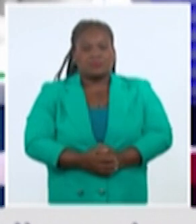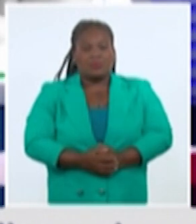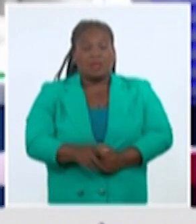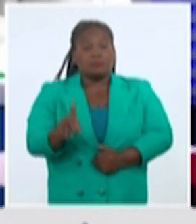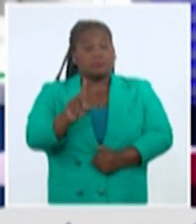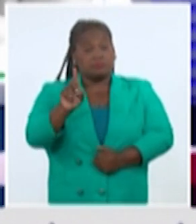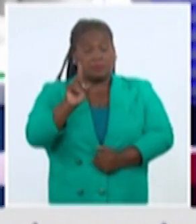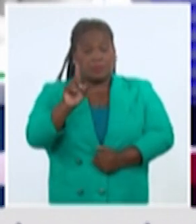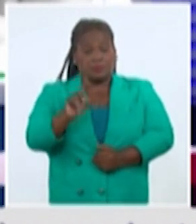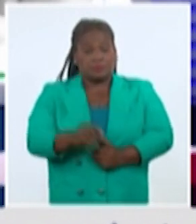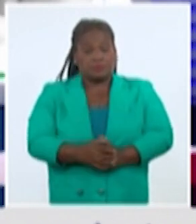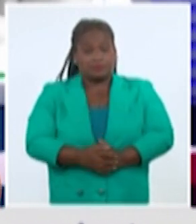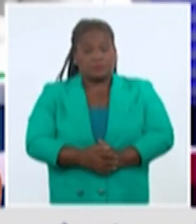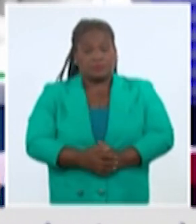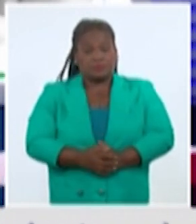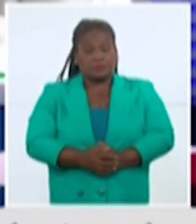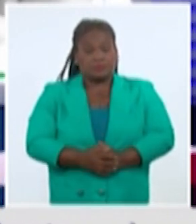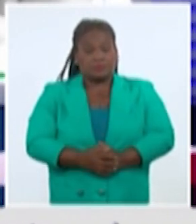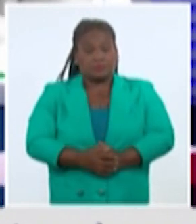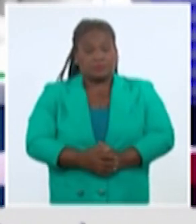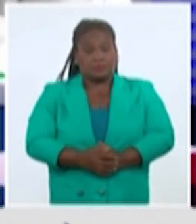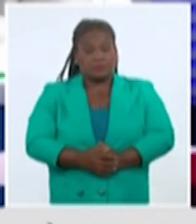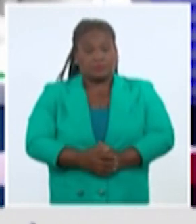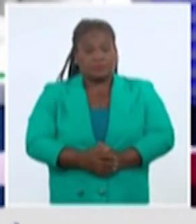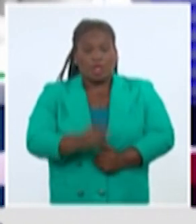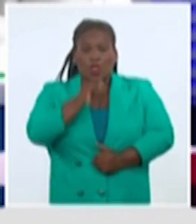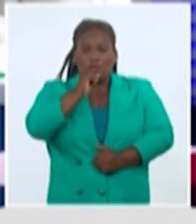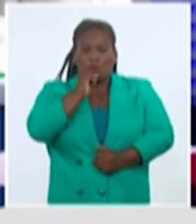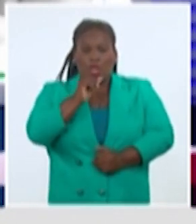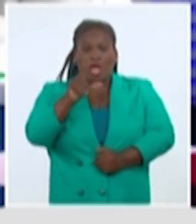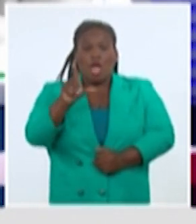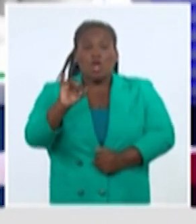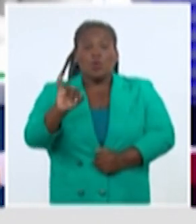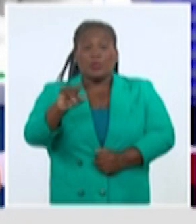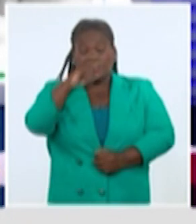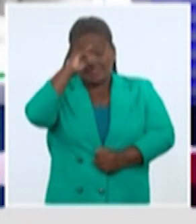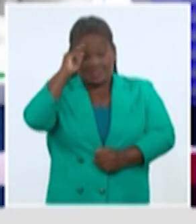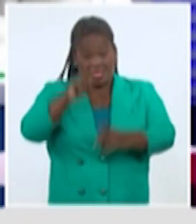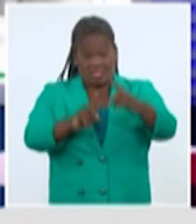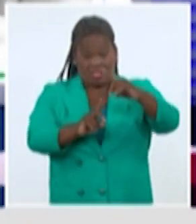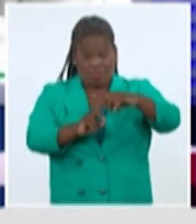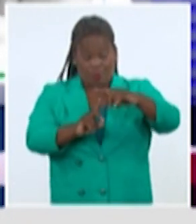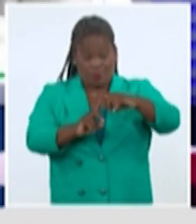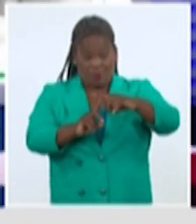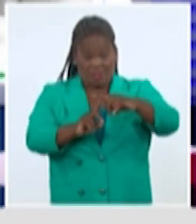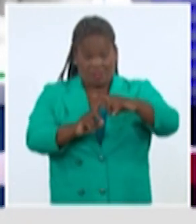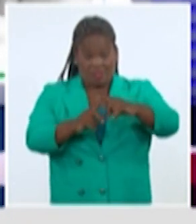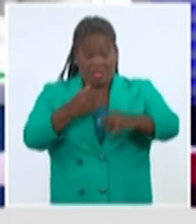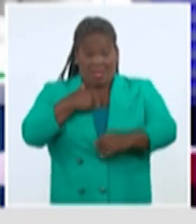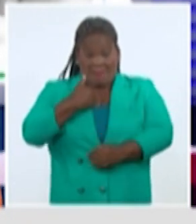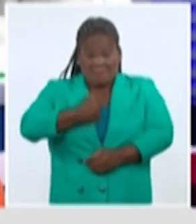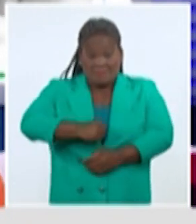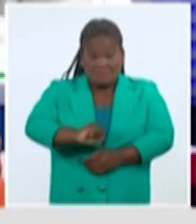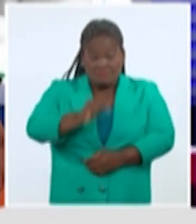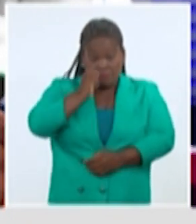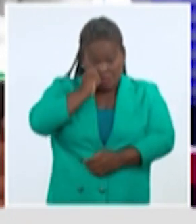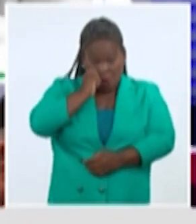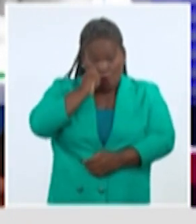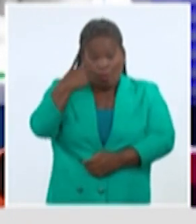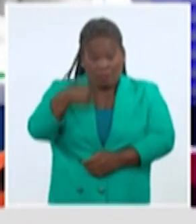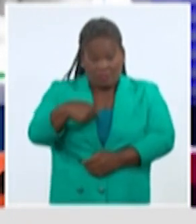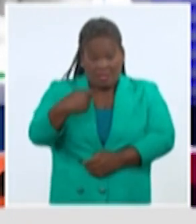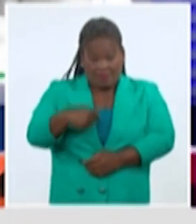vamos a compartir la de Luis López de Las Tunas. A mi hijo le tocaba la vacuna del